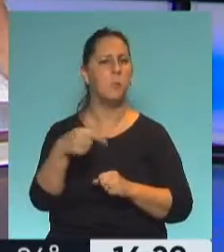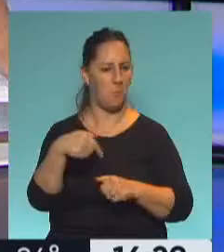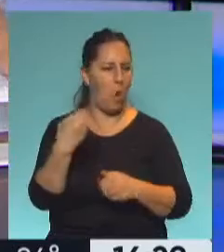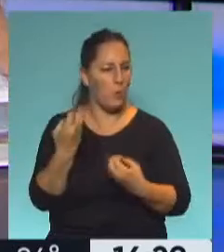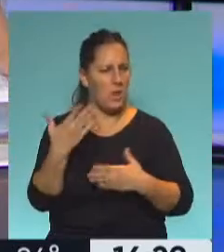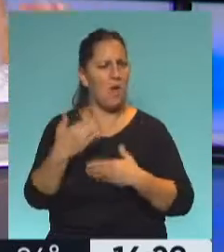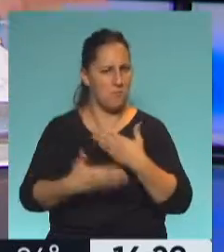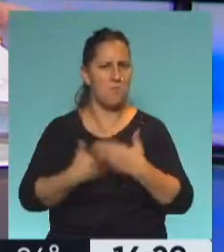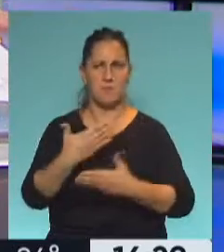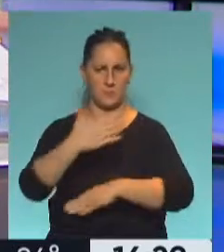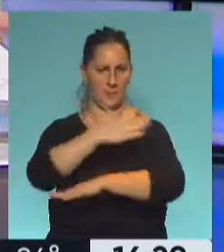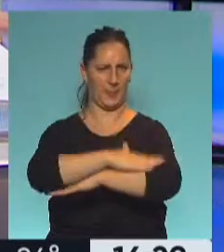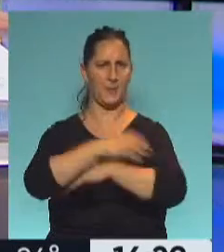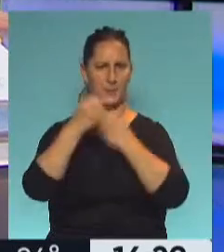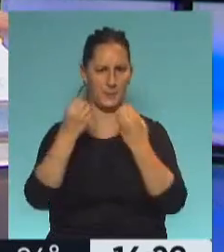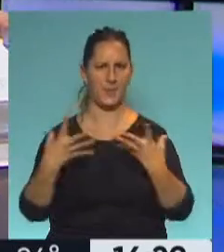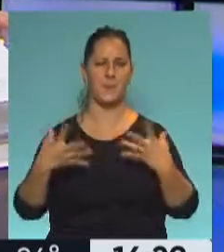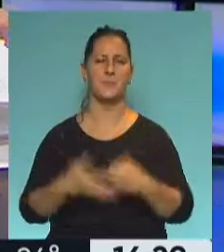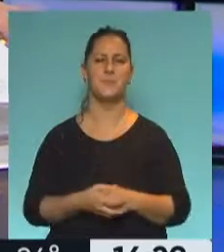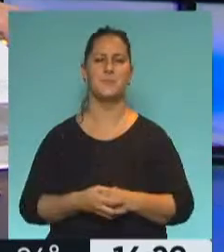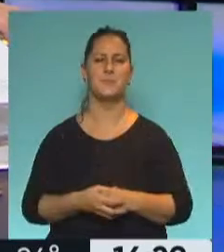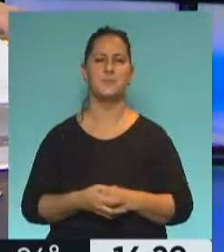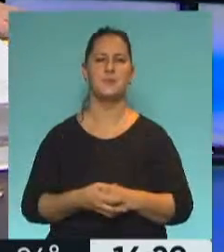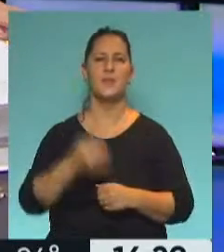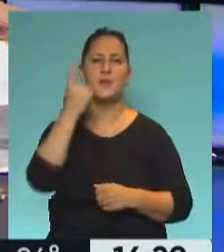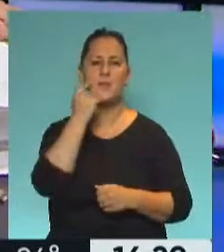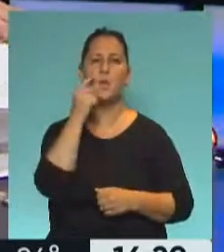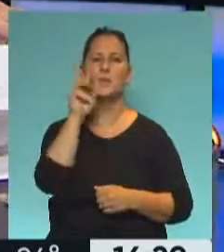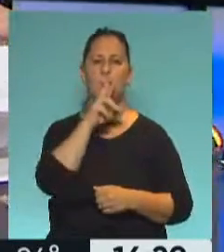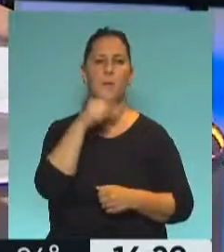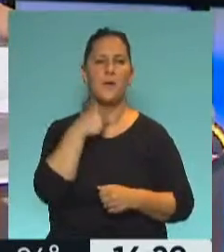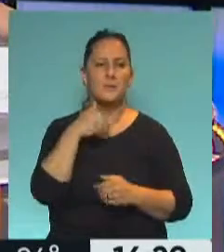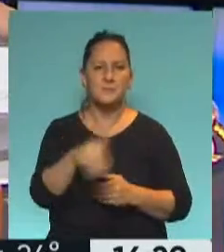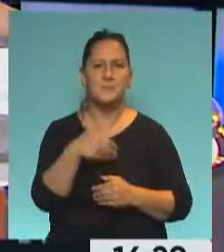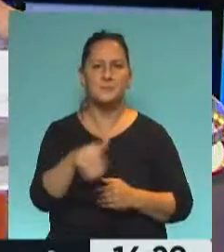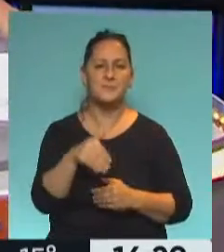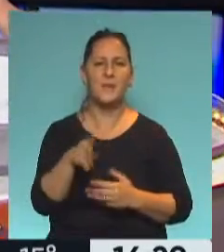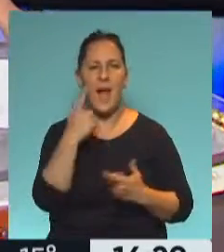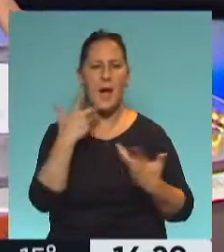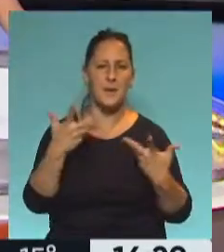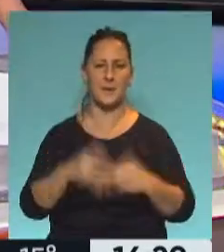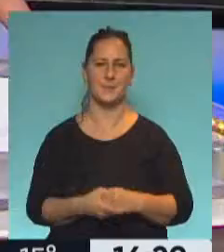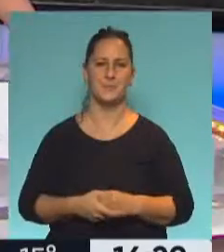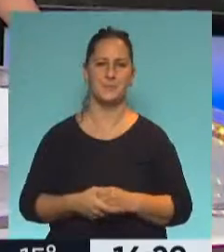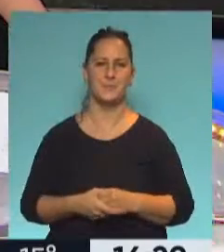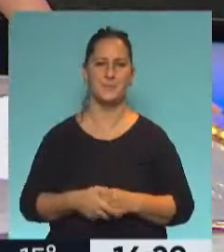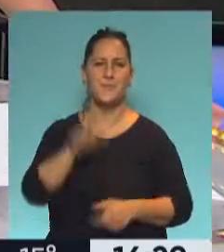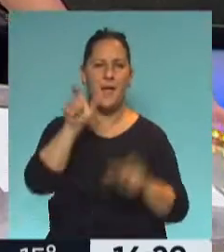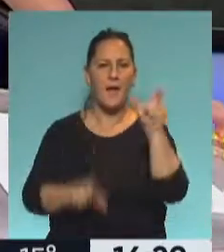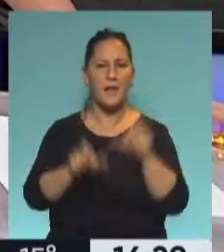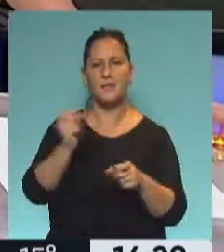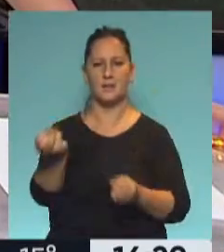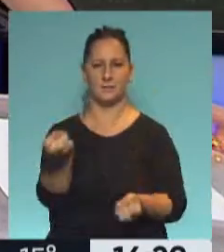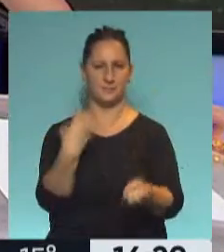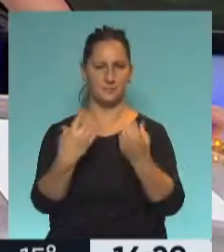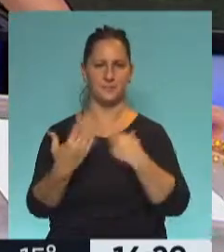venís bien. Bueno, señoras y señores, volvemos al móvil porque estoy ansioso que Paulita recorra. Hay mensajes de la gente antes. Sí. Sí, hay